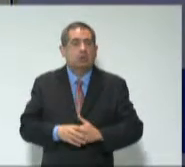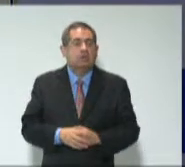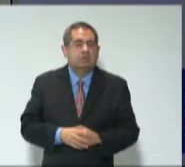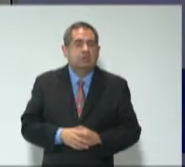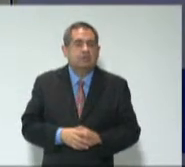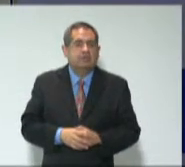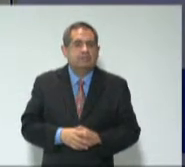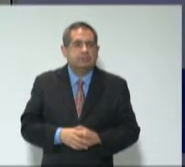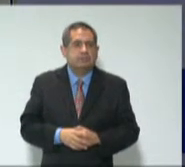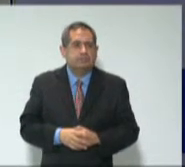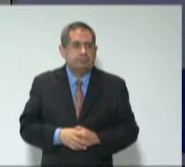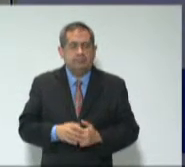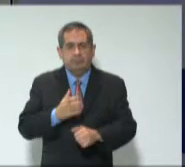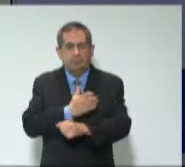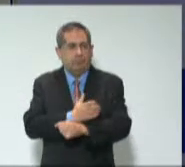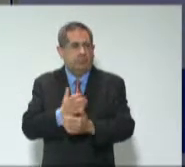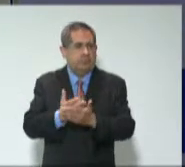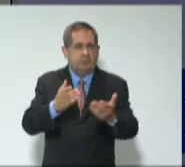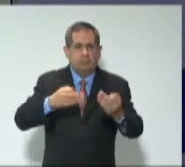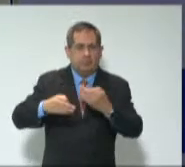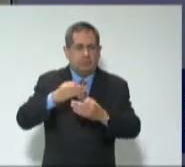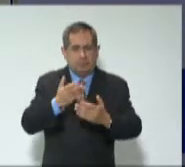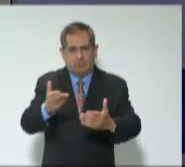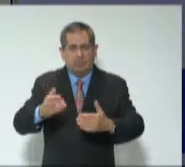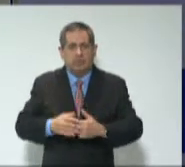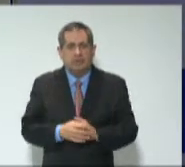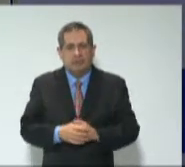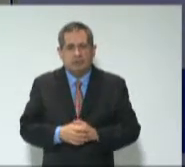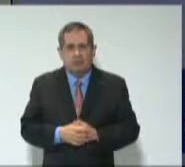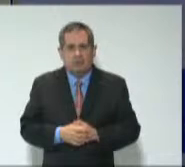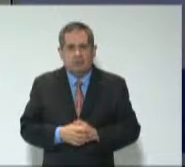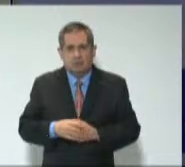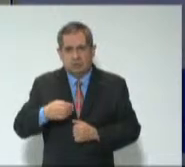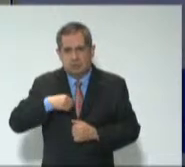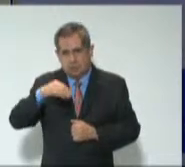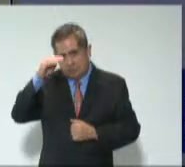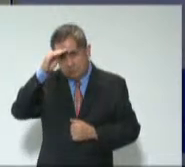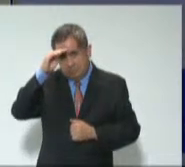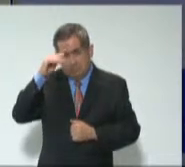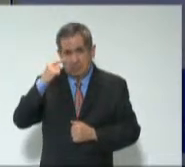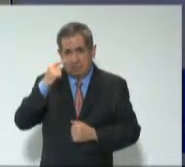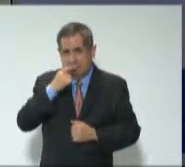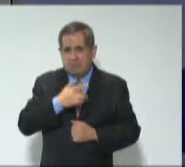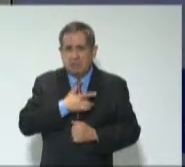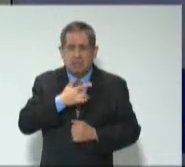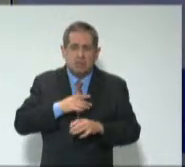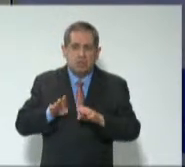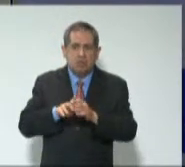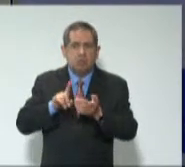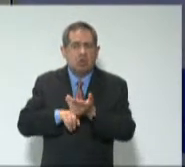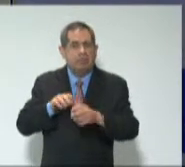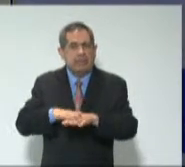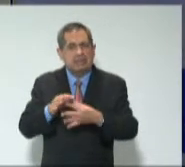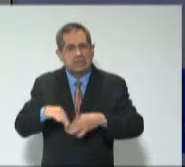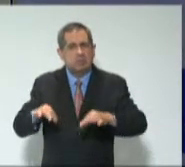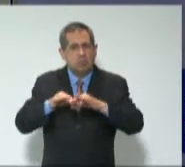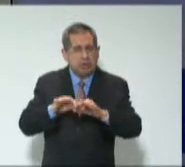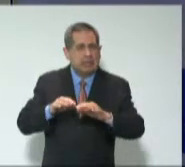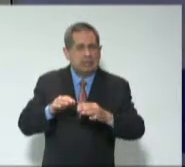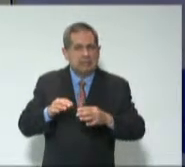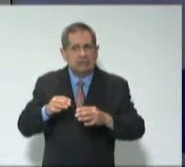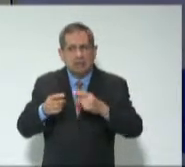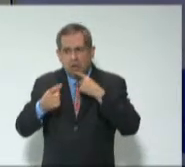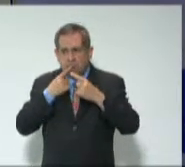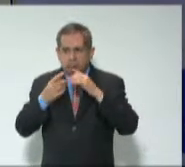estimadas colegas todos Confío en que las acciones de transparencia participación y rendición de